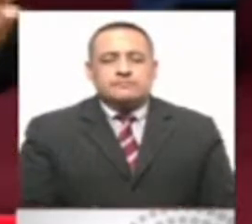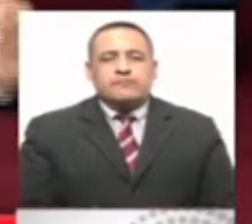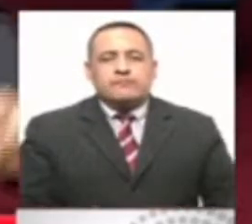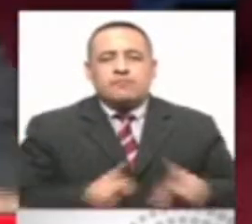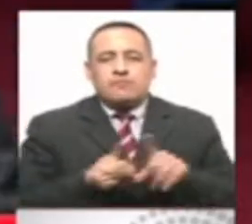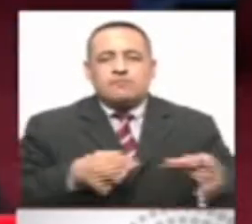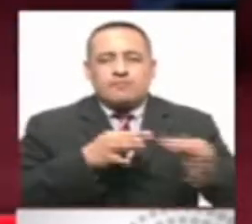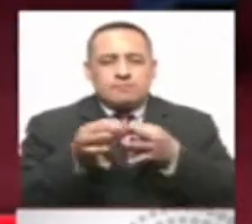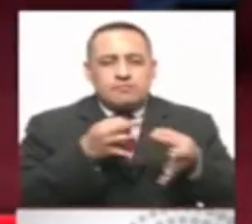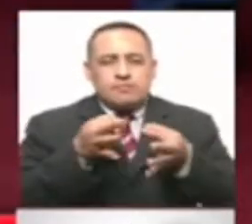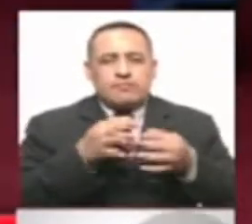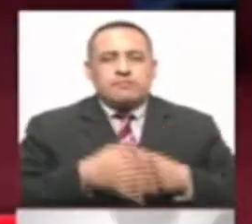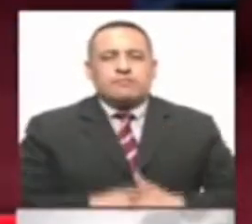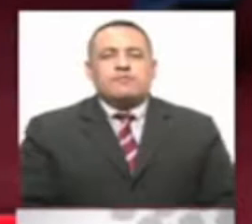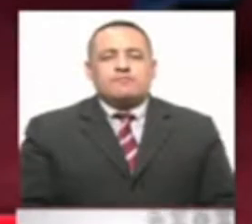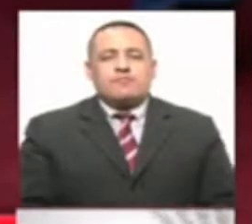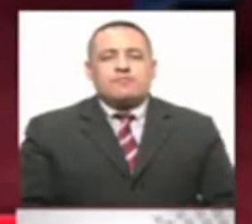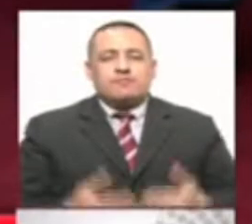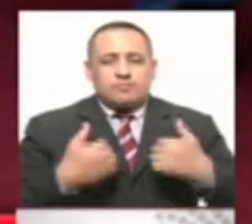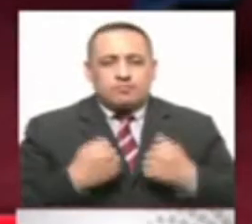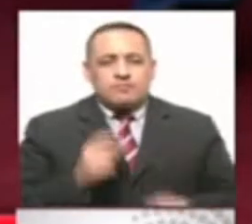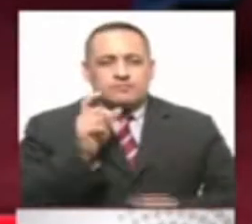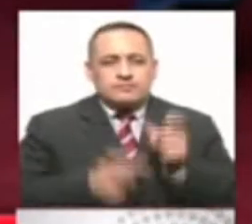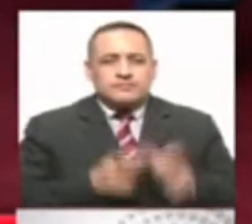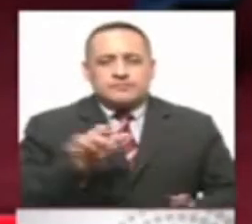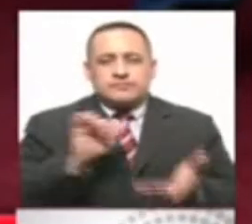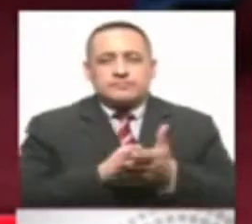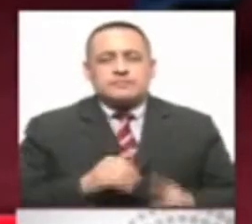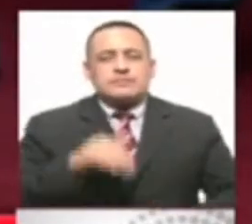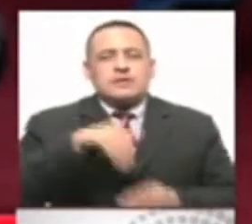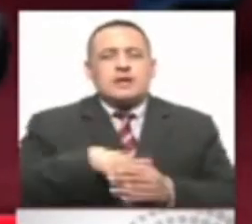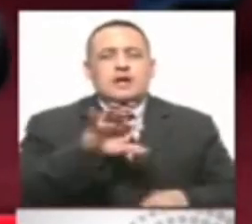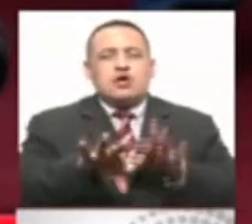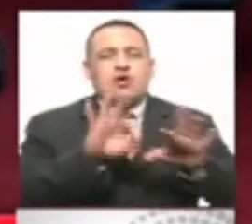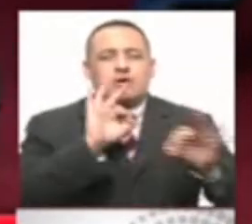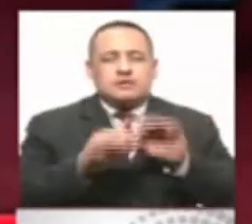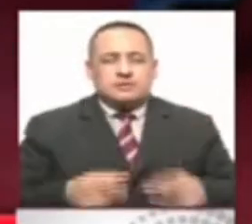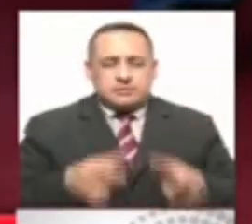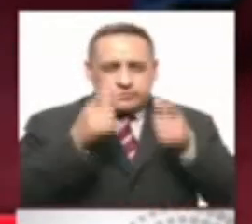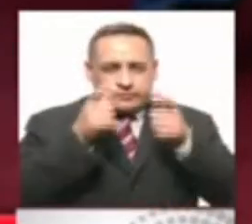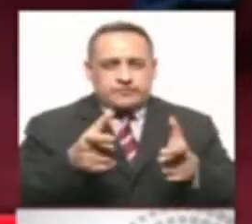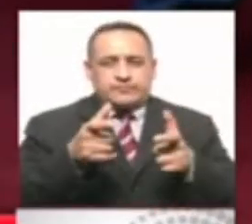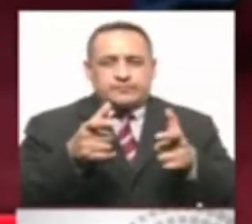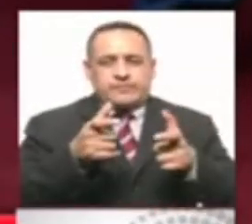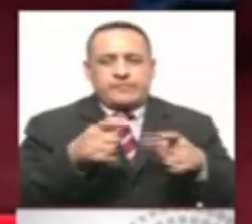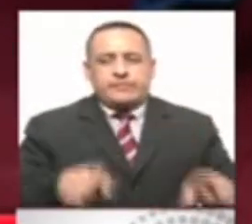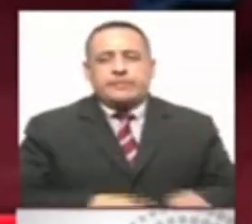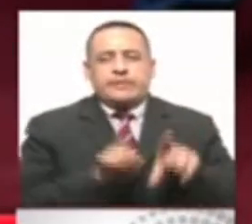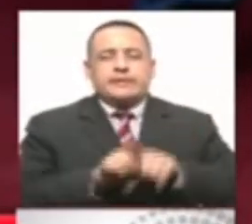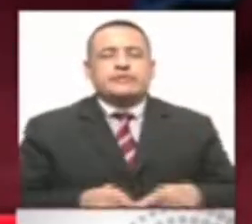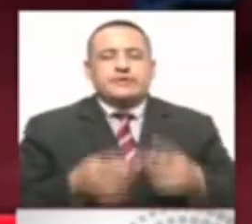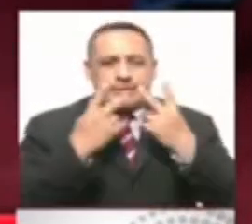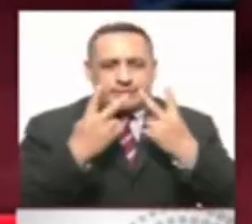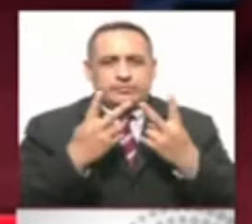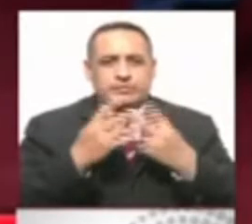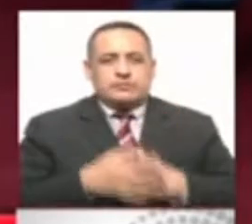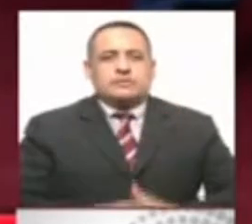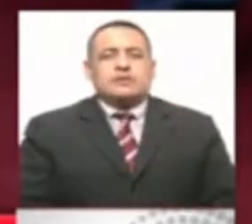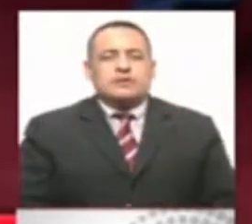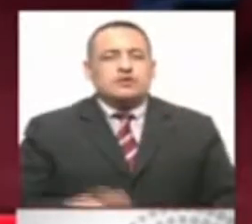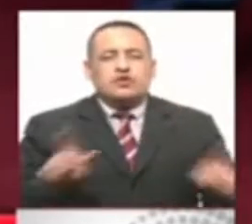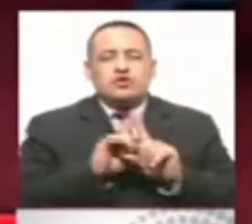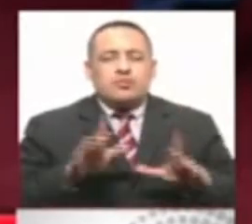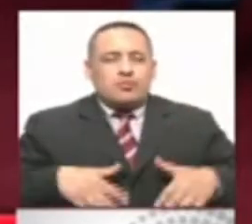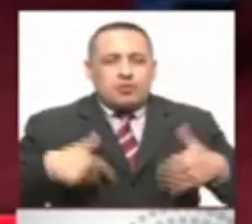Decía entonces de que ese pueblo que nos ha elegido está vigilante y nos está mirando. No